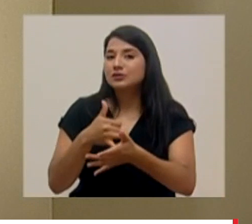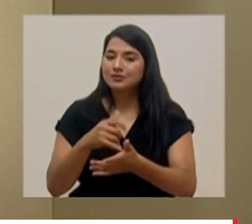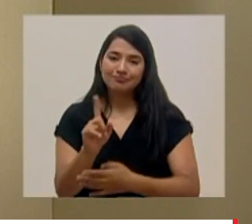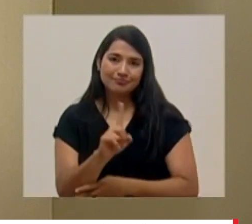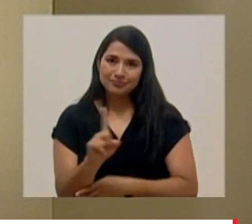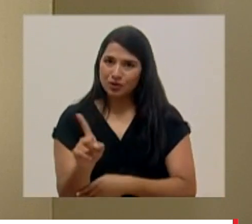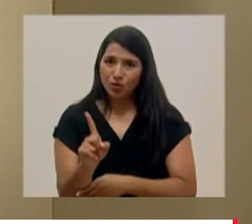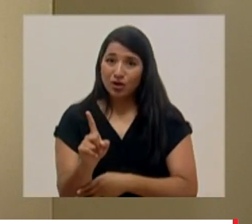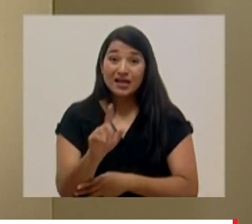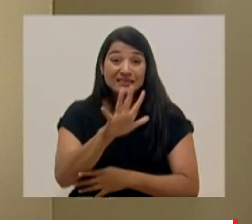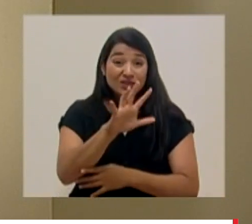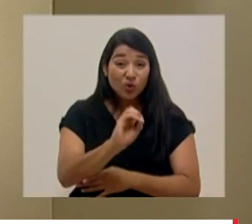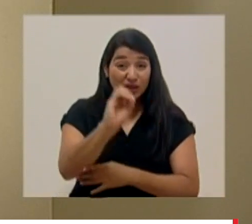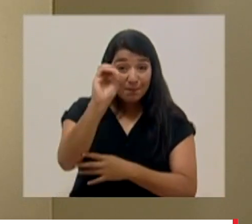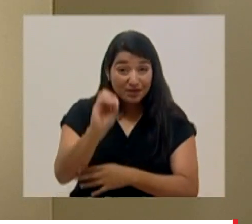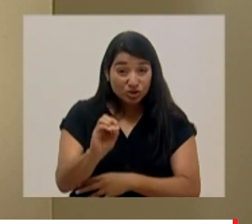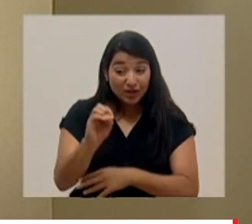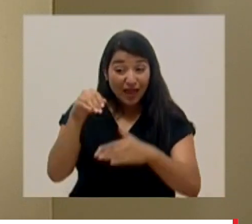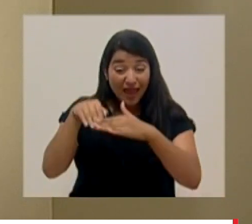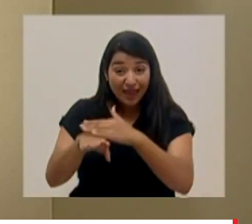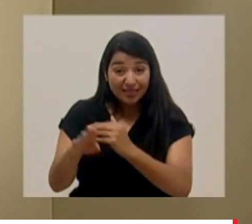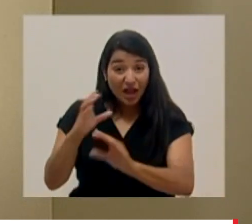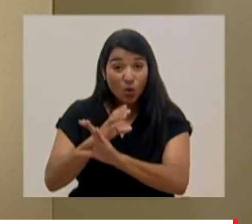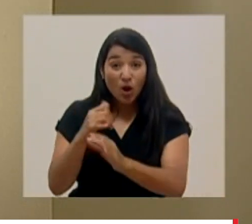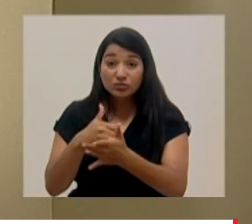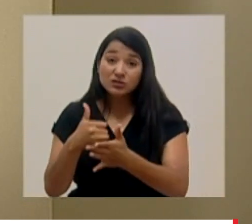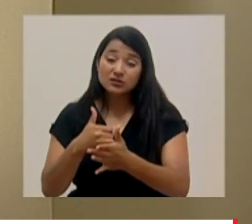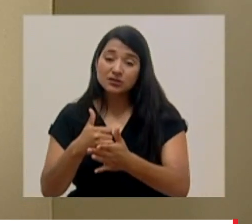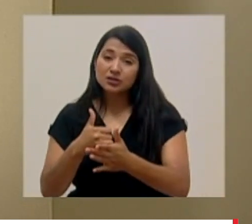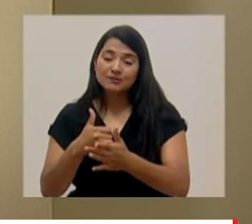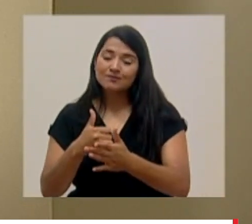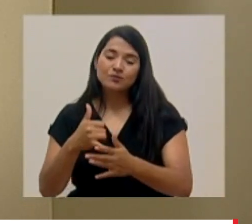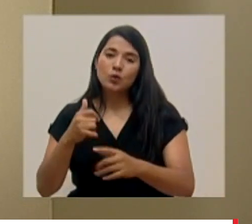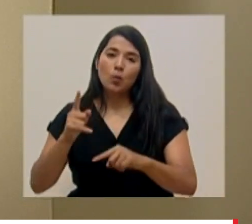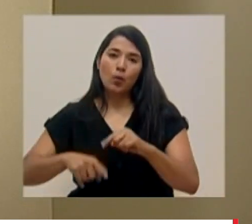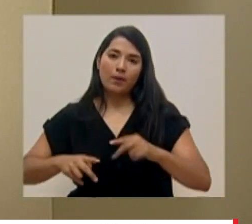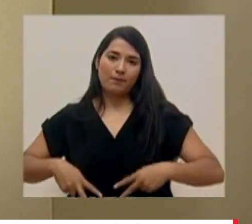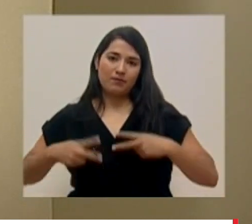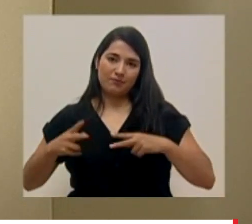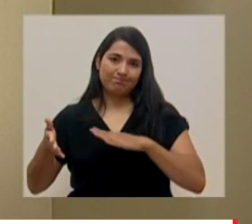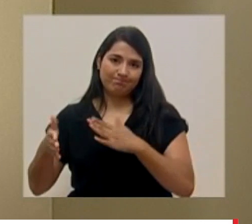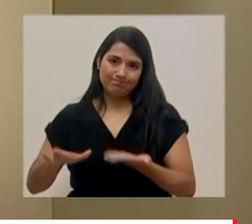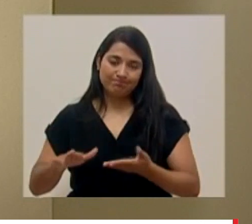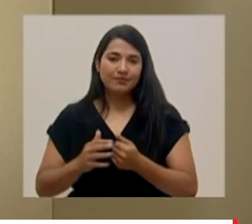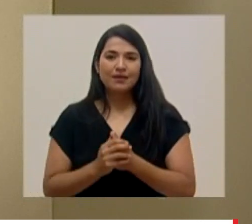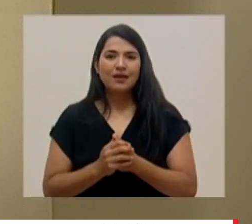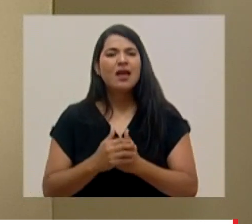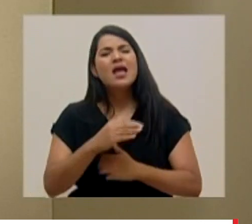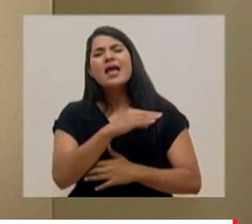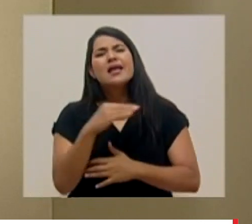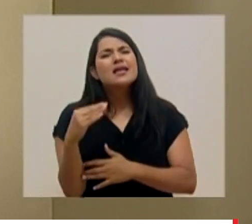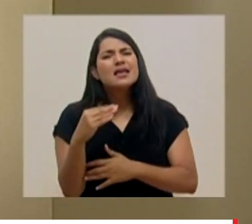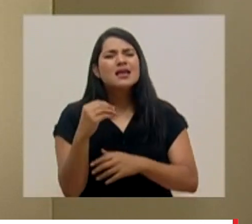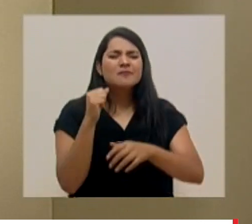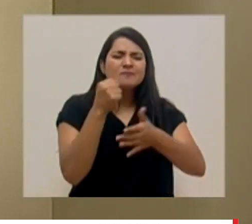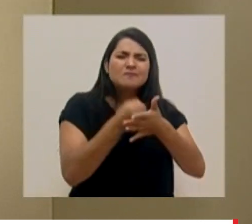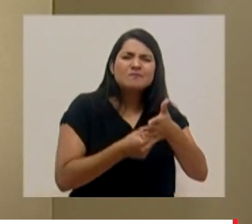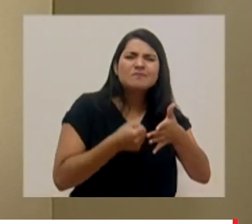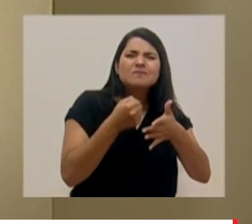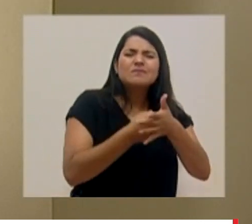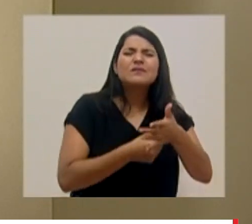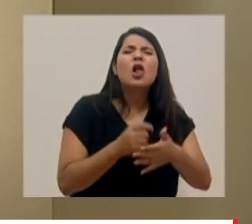COVID no salen de ahí con vida. Y la batalla más importante la libramos en